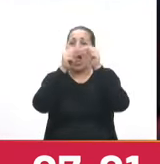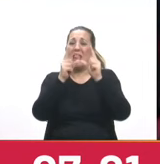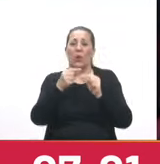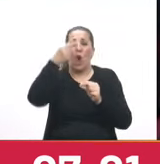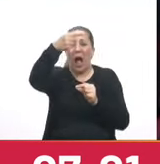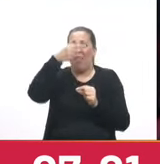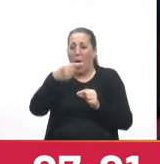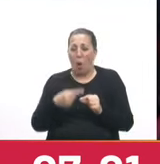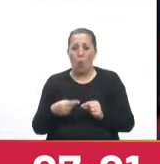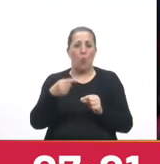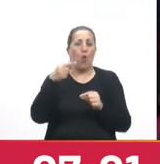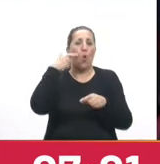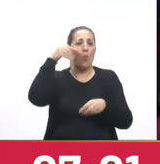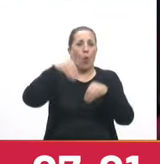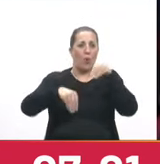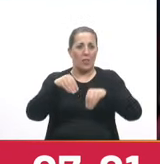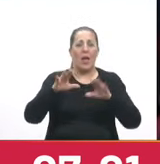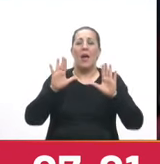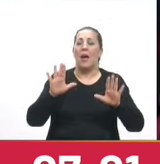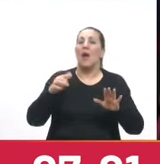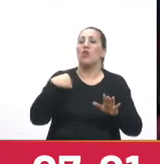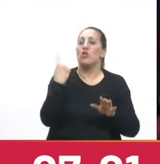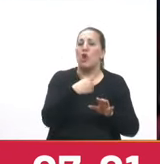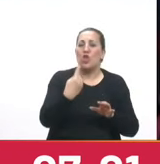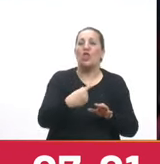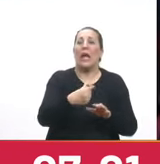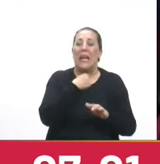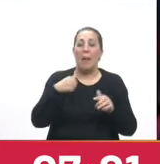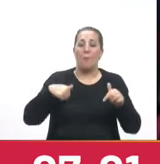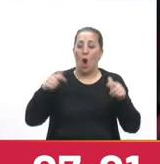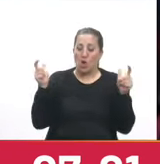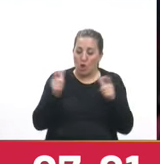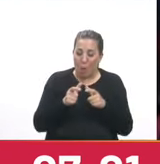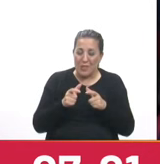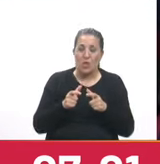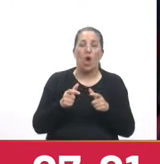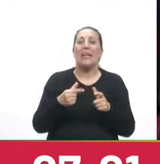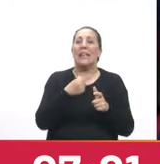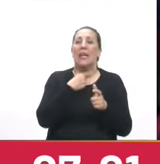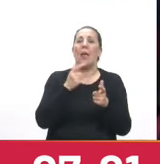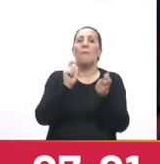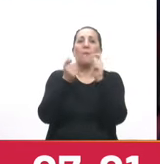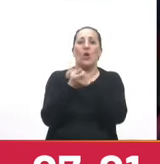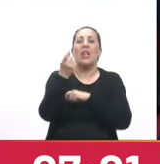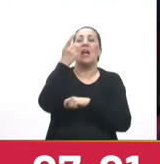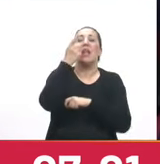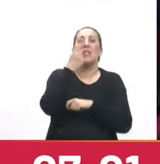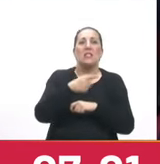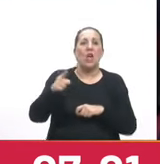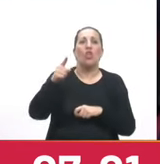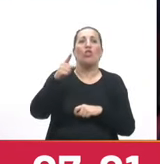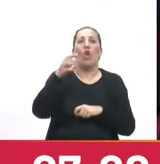recién la vicepresidenta en su voto los los graves incidentes que hubo en las afueras del Congreso con un